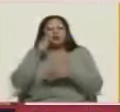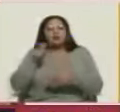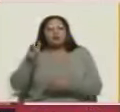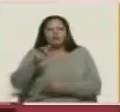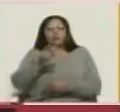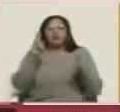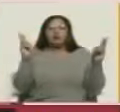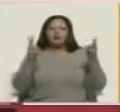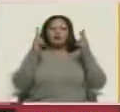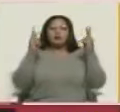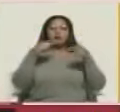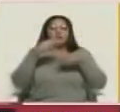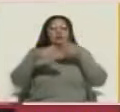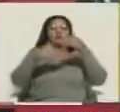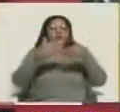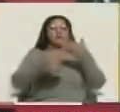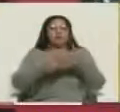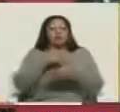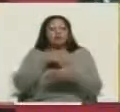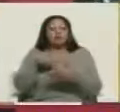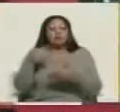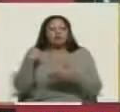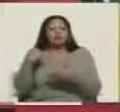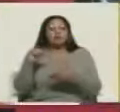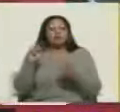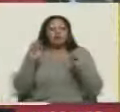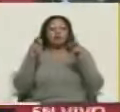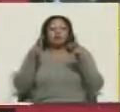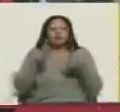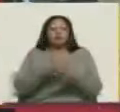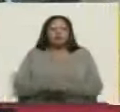la victoria cada vez que tenemos oportunidad.